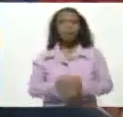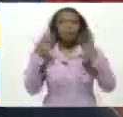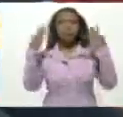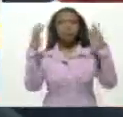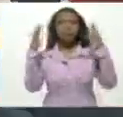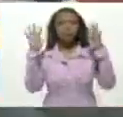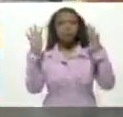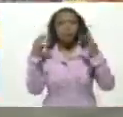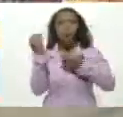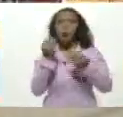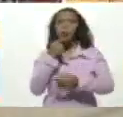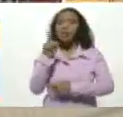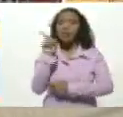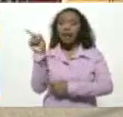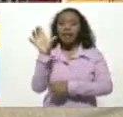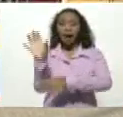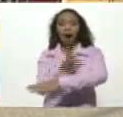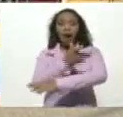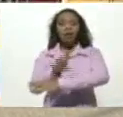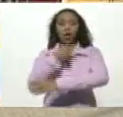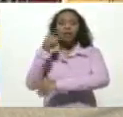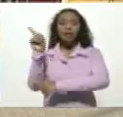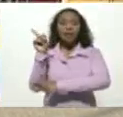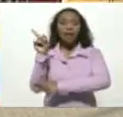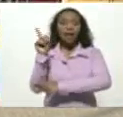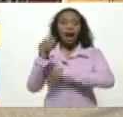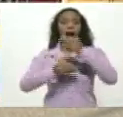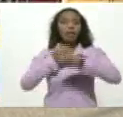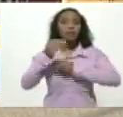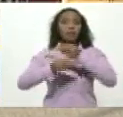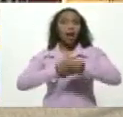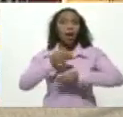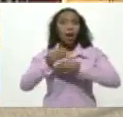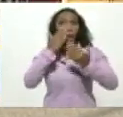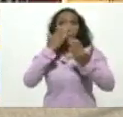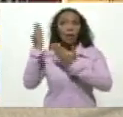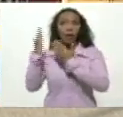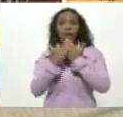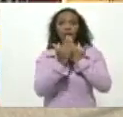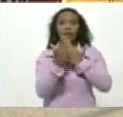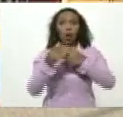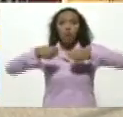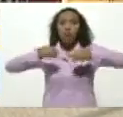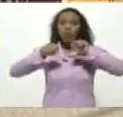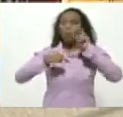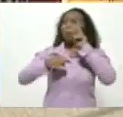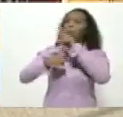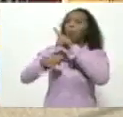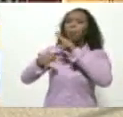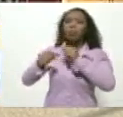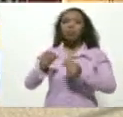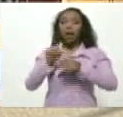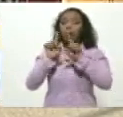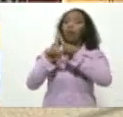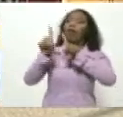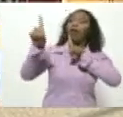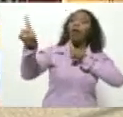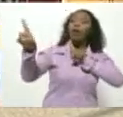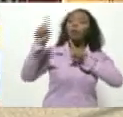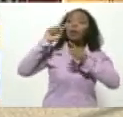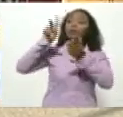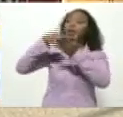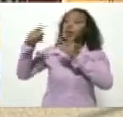Como dice la canción aquella que hicieron, miran los vecinos allá en moto, nos ven desde lejos, cuidado se cae,